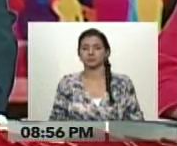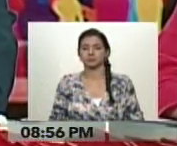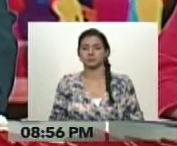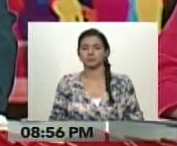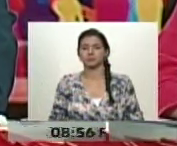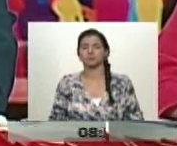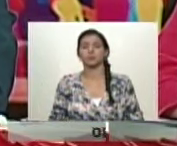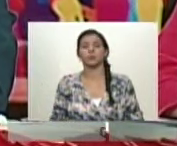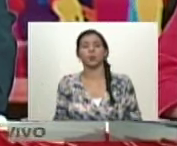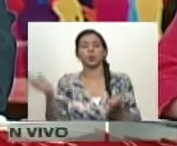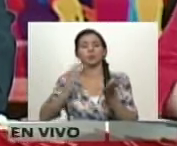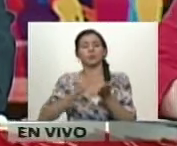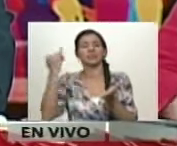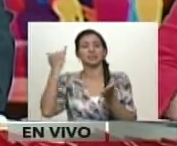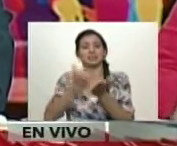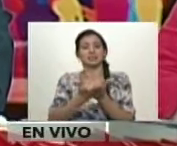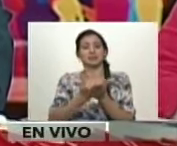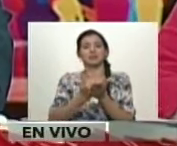inscripción y